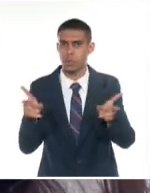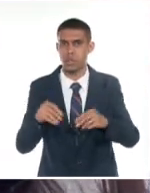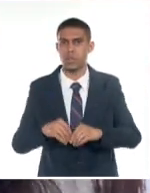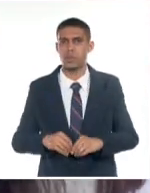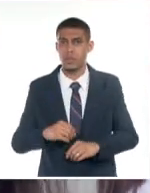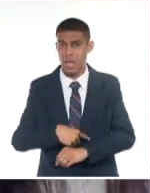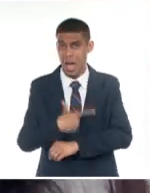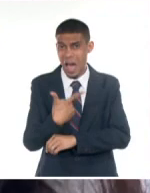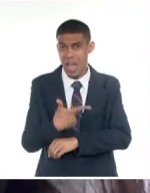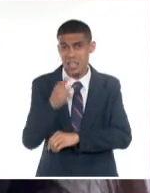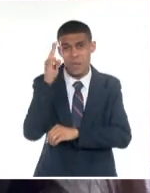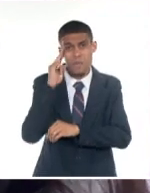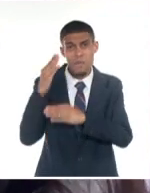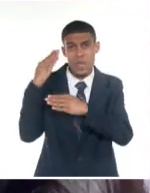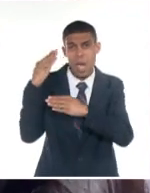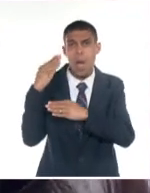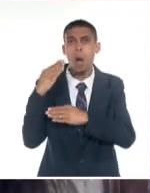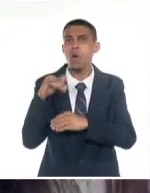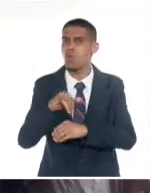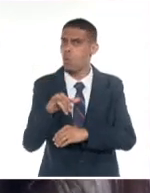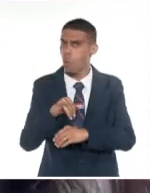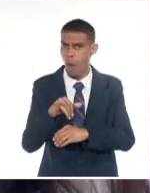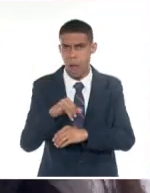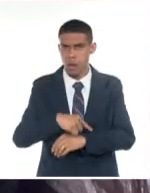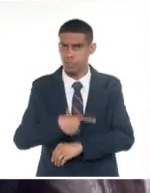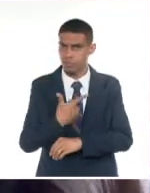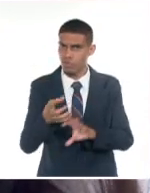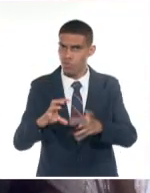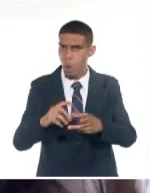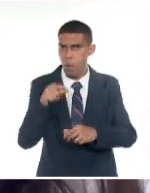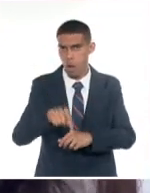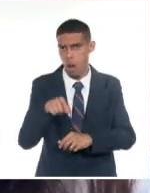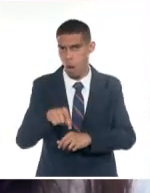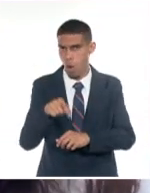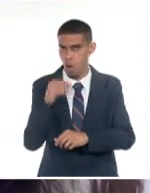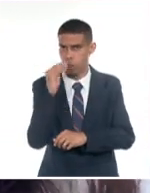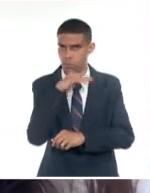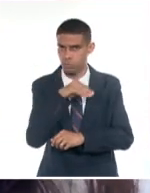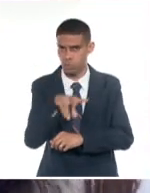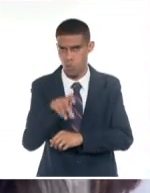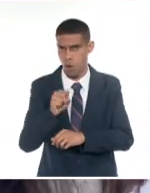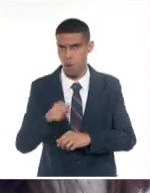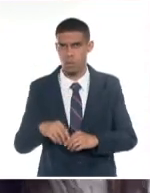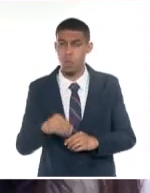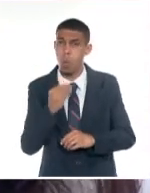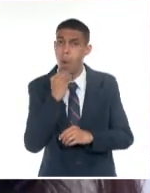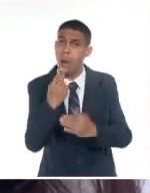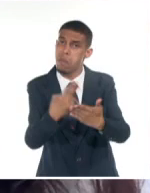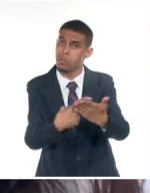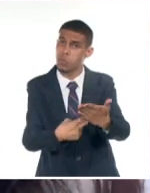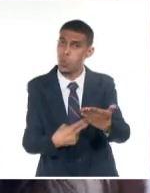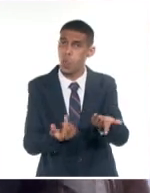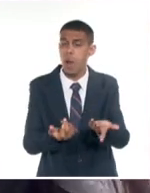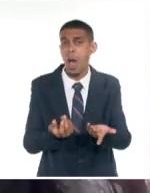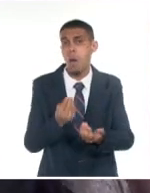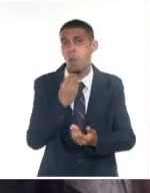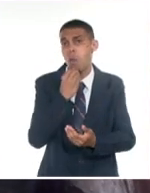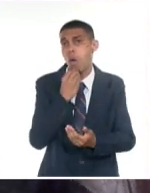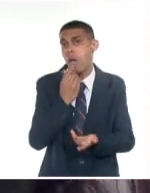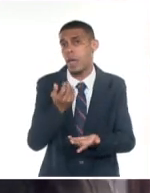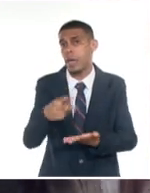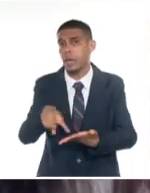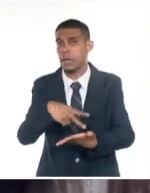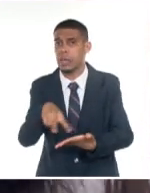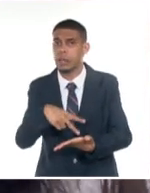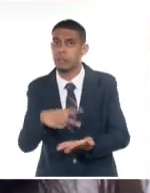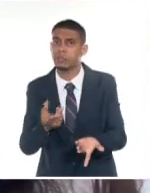arte que se hace en estos tiempos. Puede ser desde la pintura tradicional, desde el dibujo, porque hay varios medios, están los